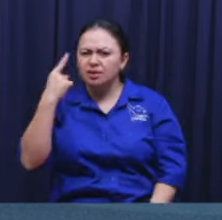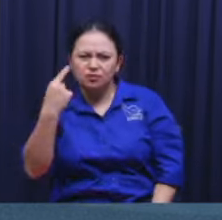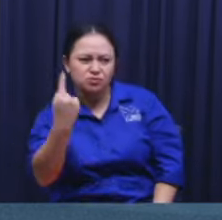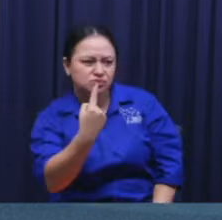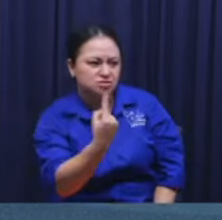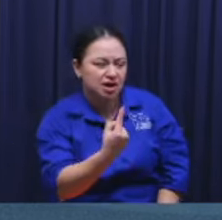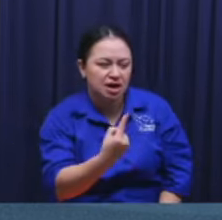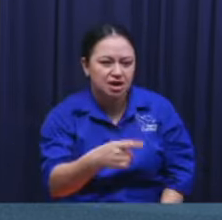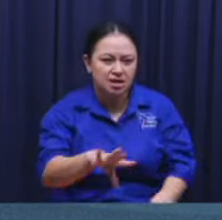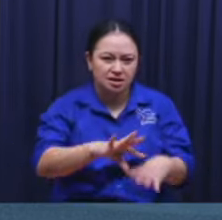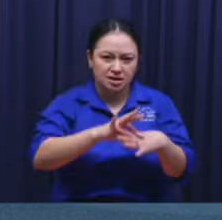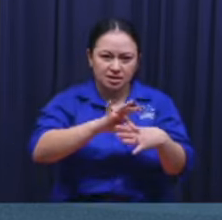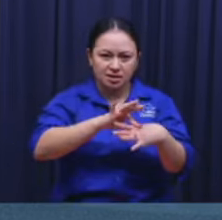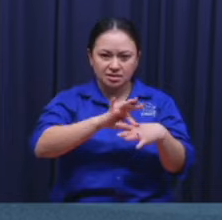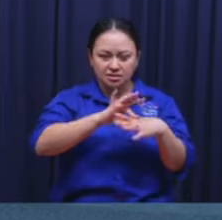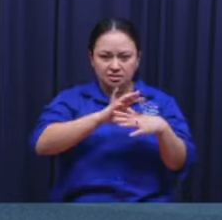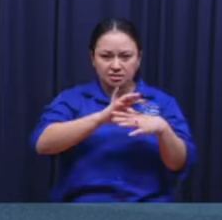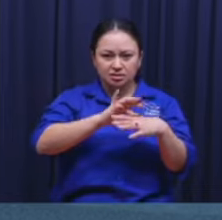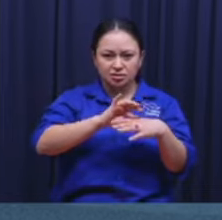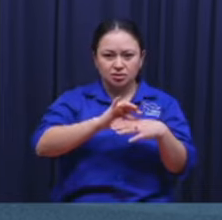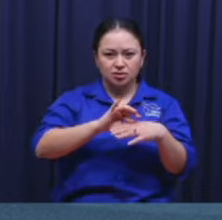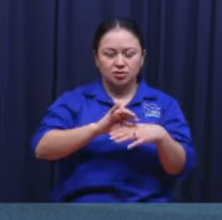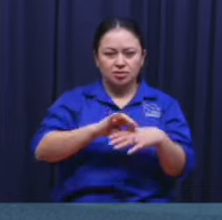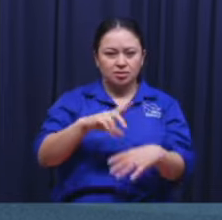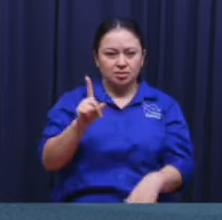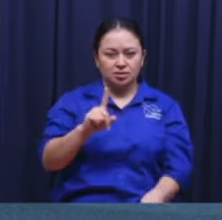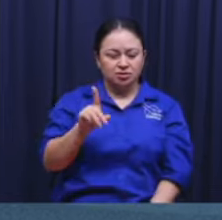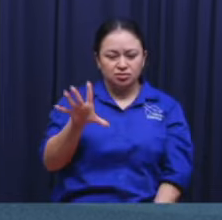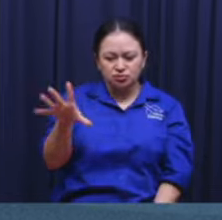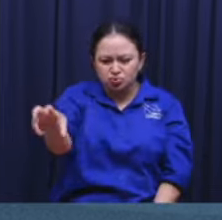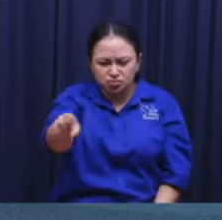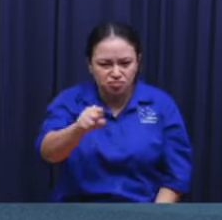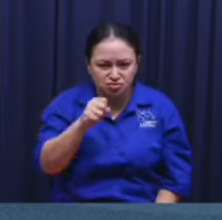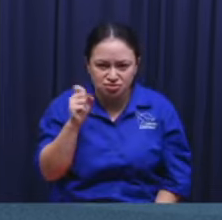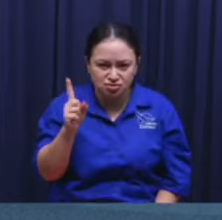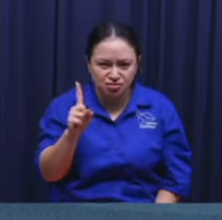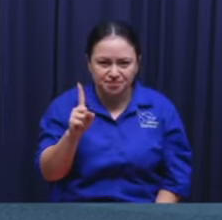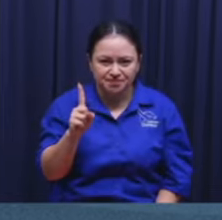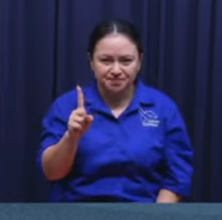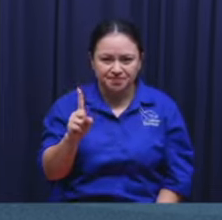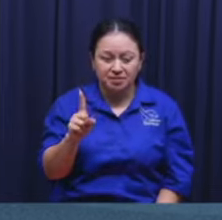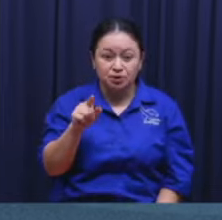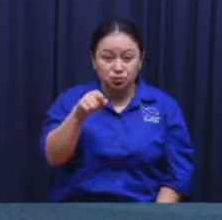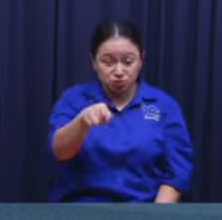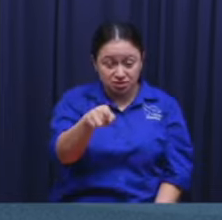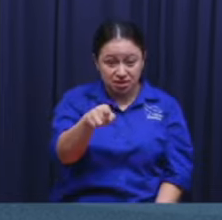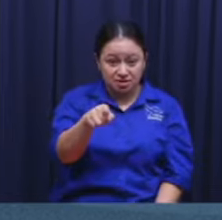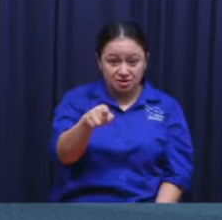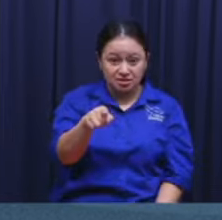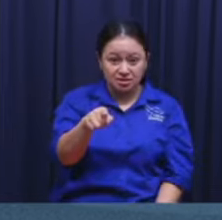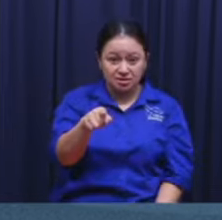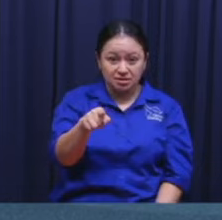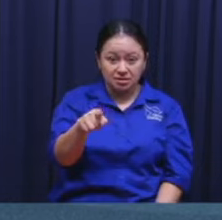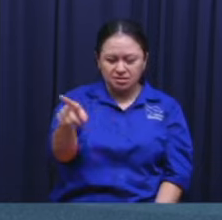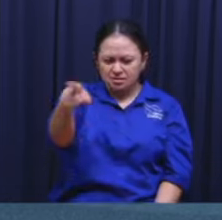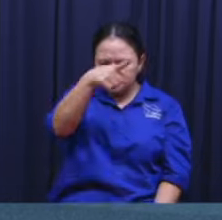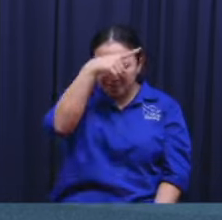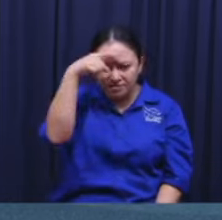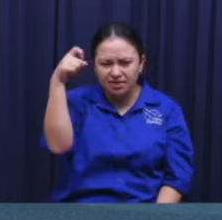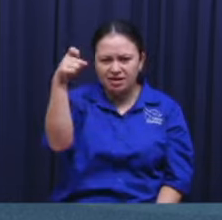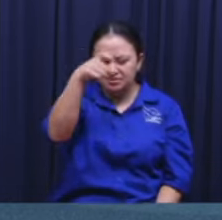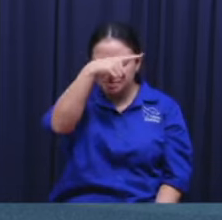Porque si usted es carnal, el león no se lo va a quitar de encima. Pero si usted trabaja